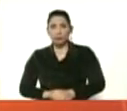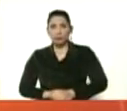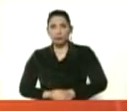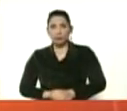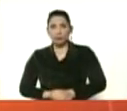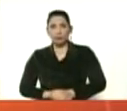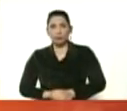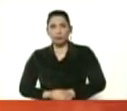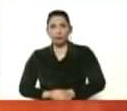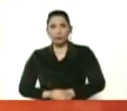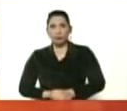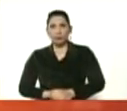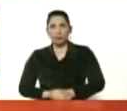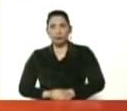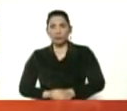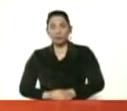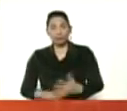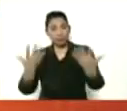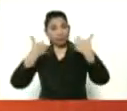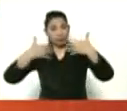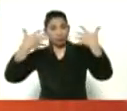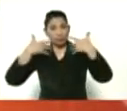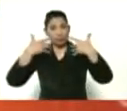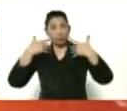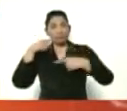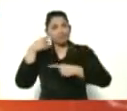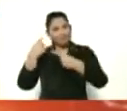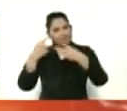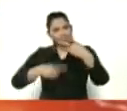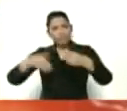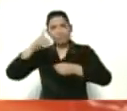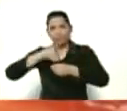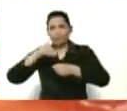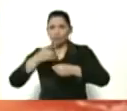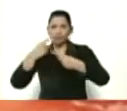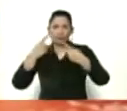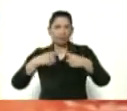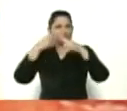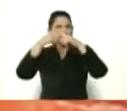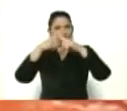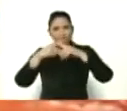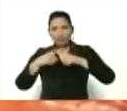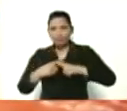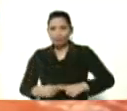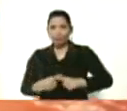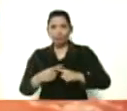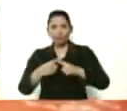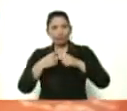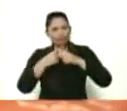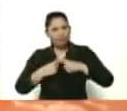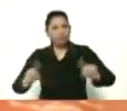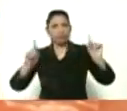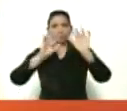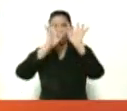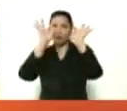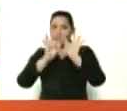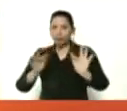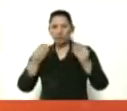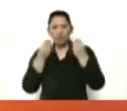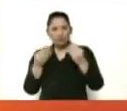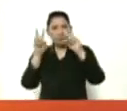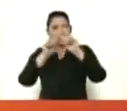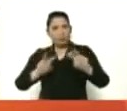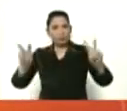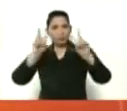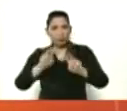Y esto nos orienta, esto y otros datos, de otras estadísticas, otras formas de investigación